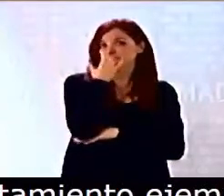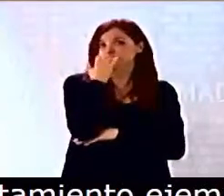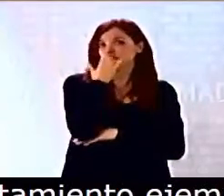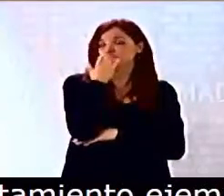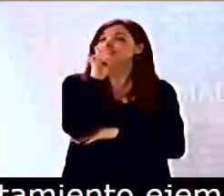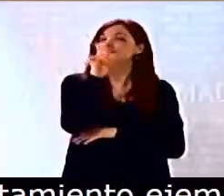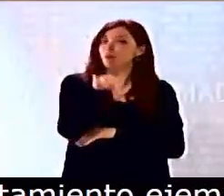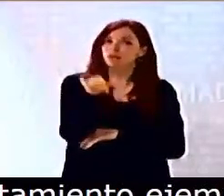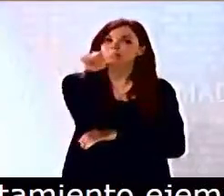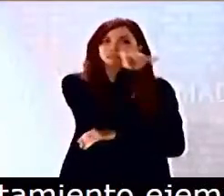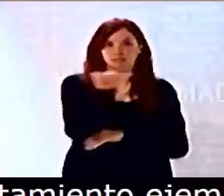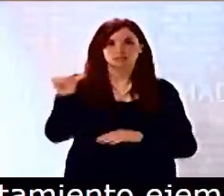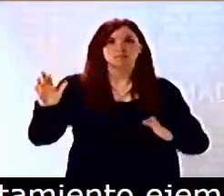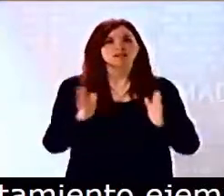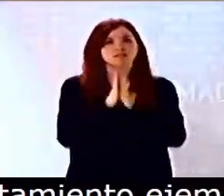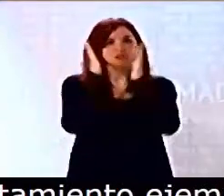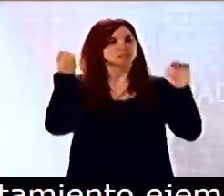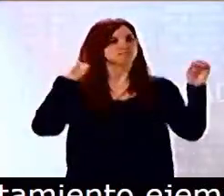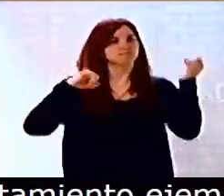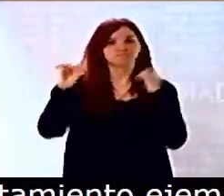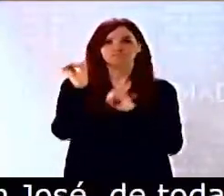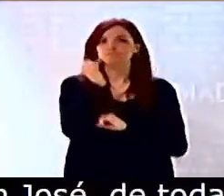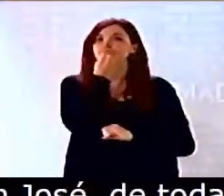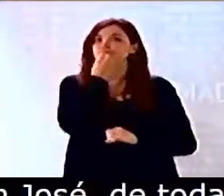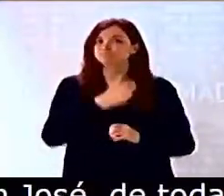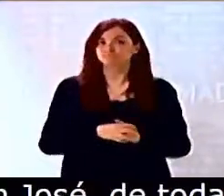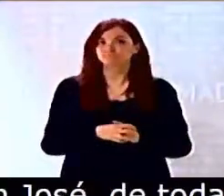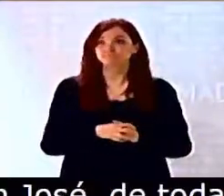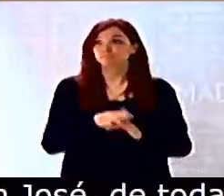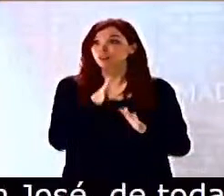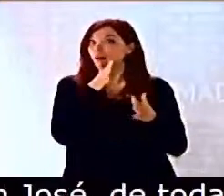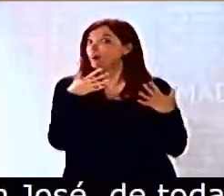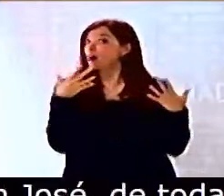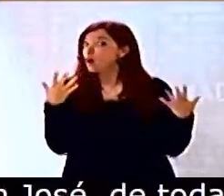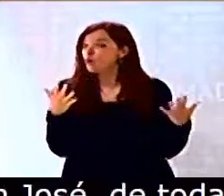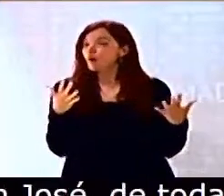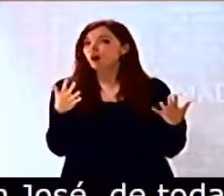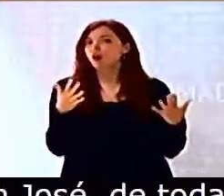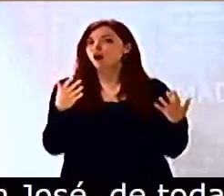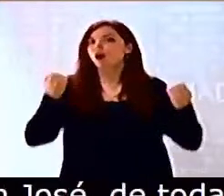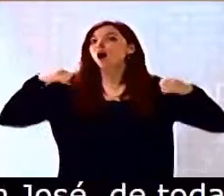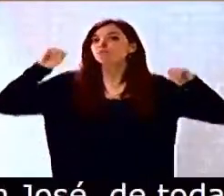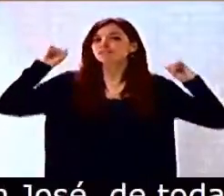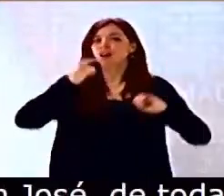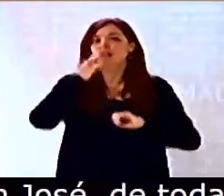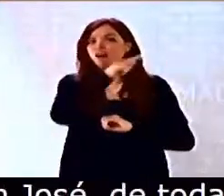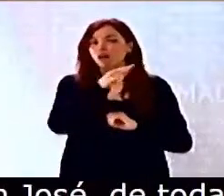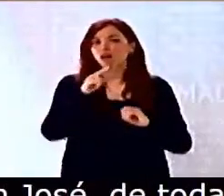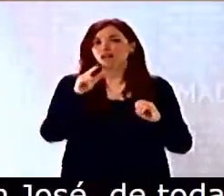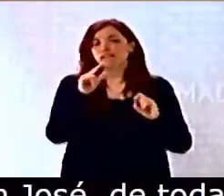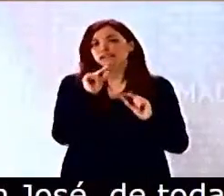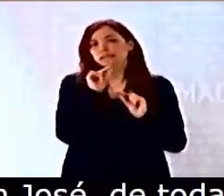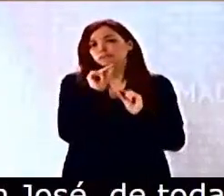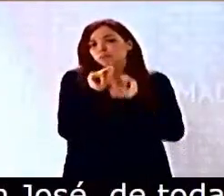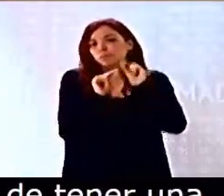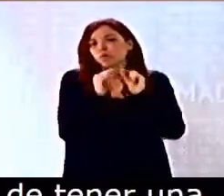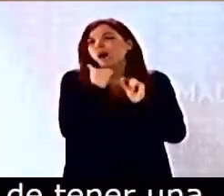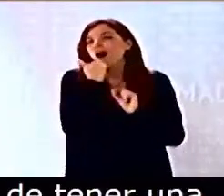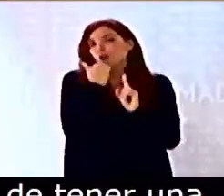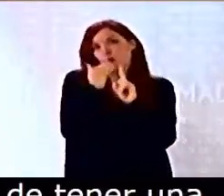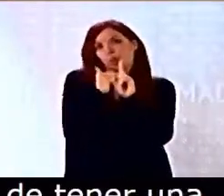la Semana Santa, que nos está permitiendo que, a pesar de tener una incidencia ligeramente